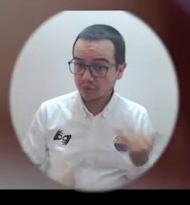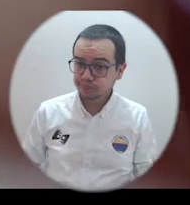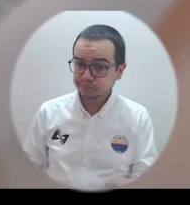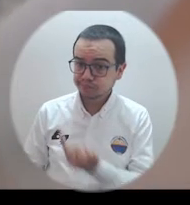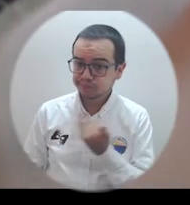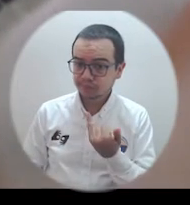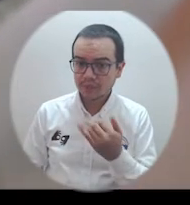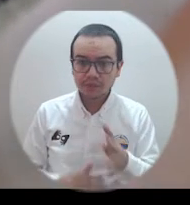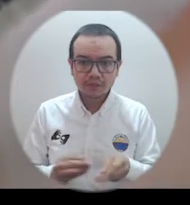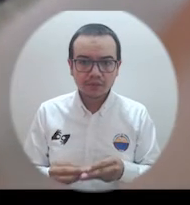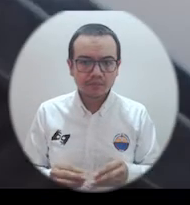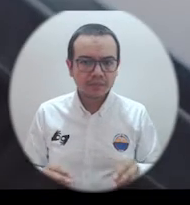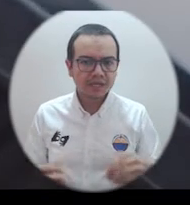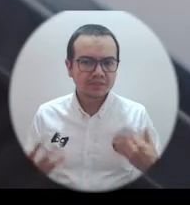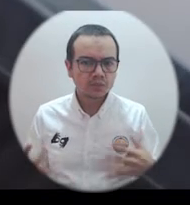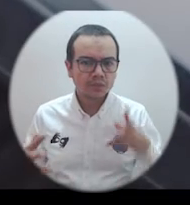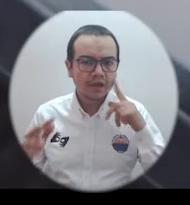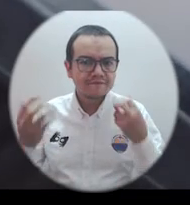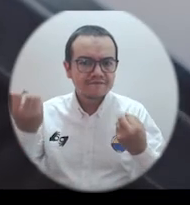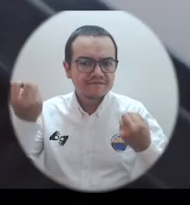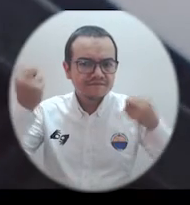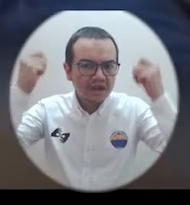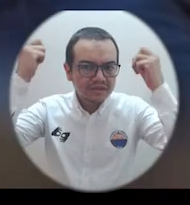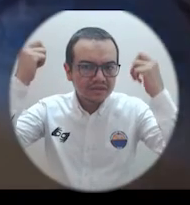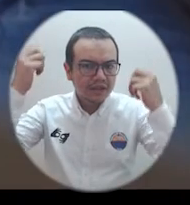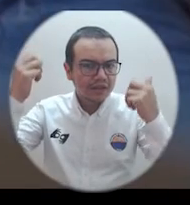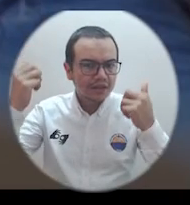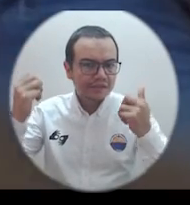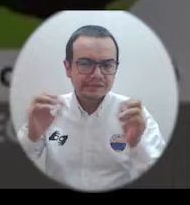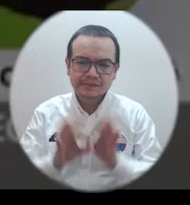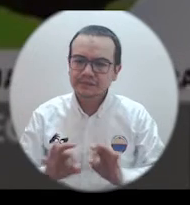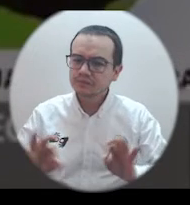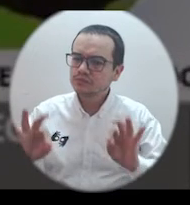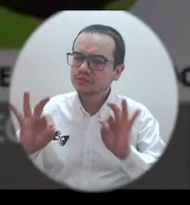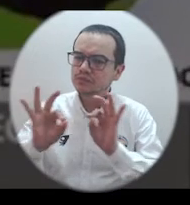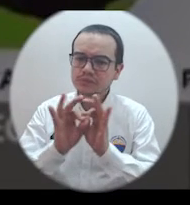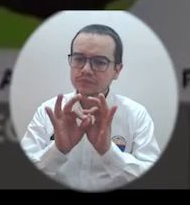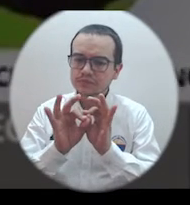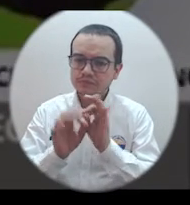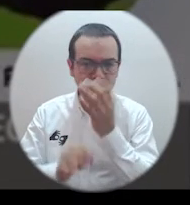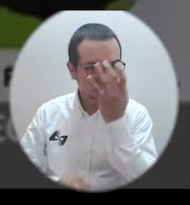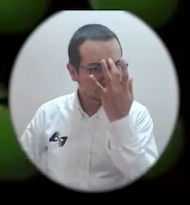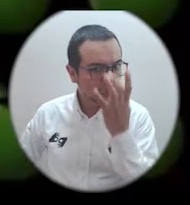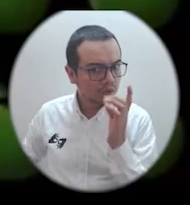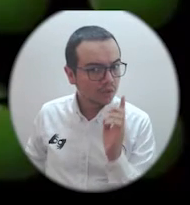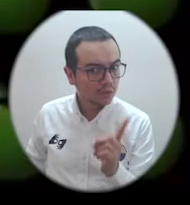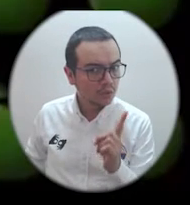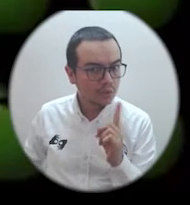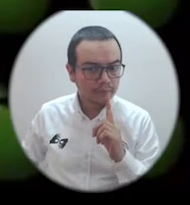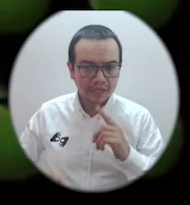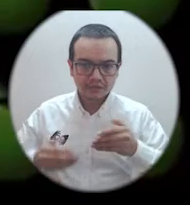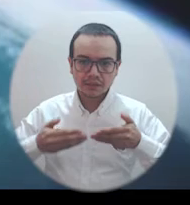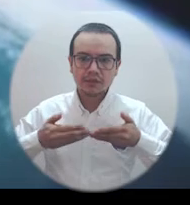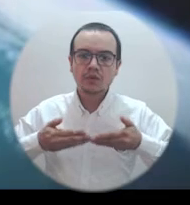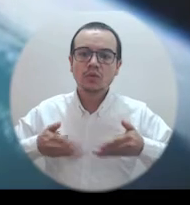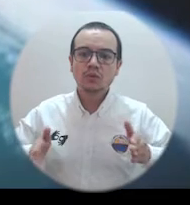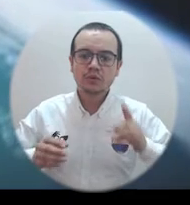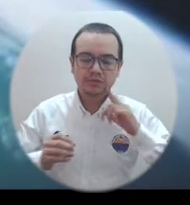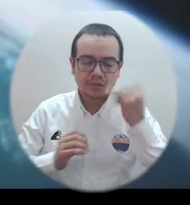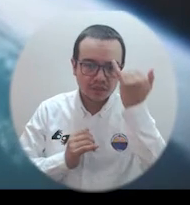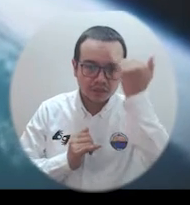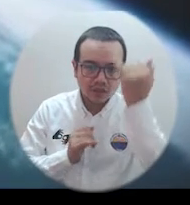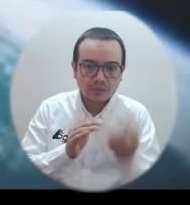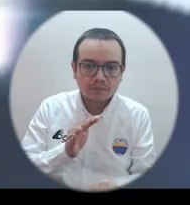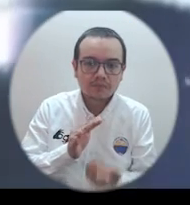viviendo. Lo que más valoramos del festival es que fue creado para darle a las personas una oportunidad